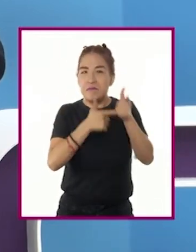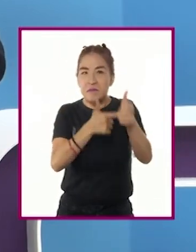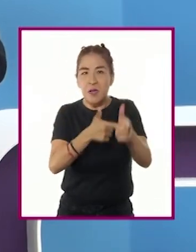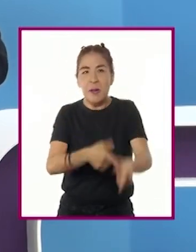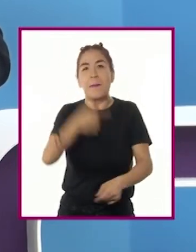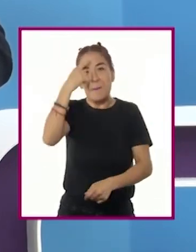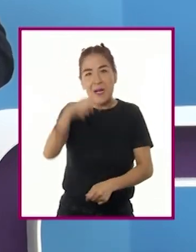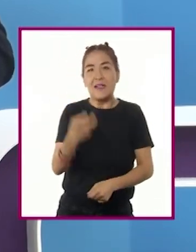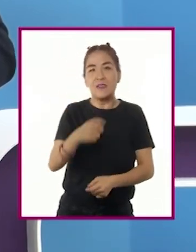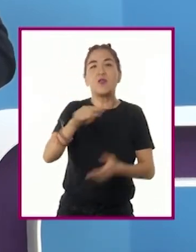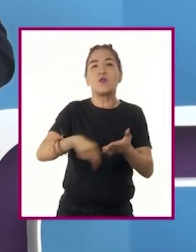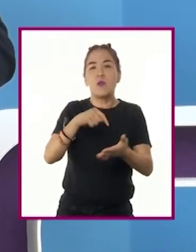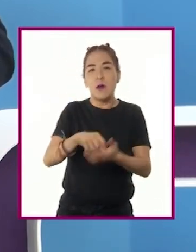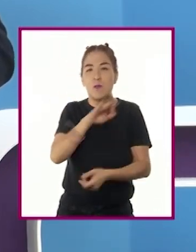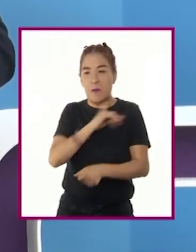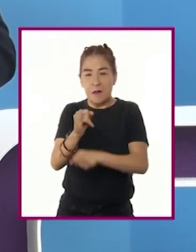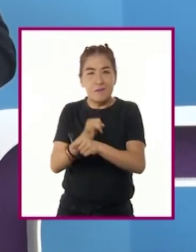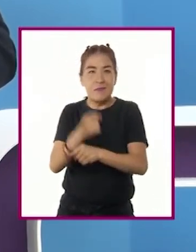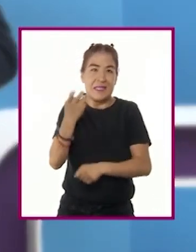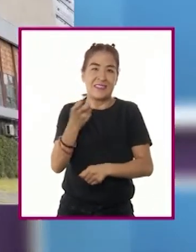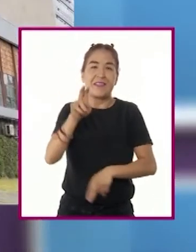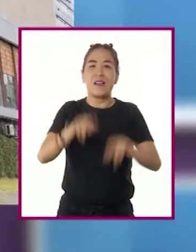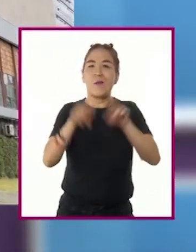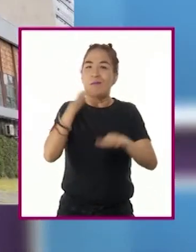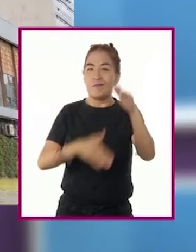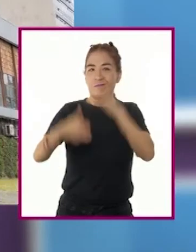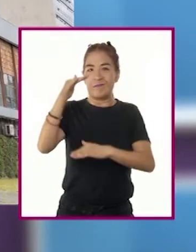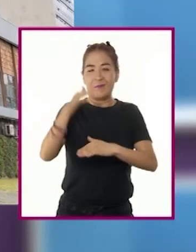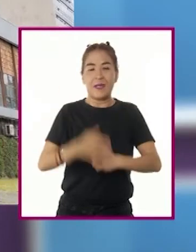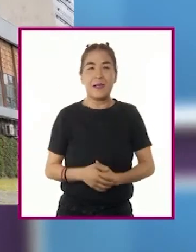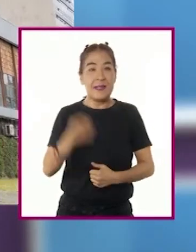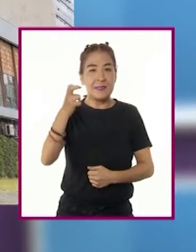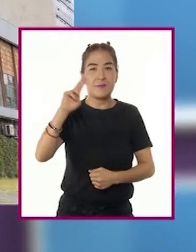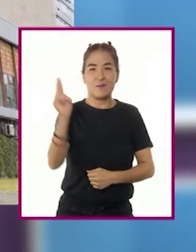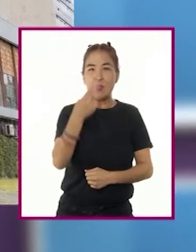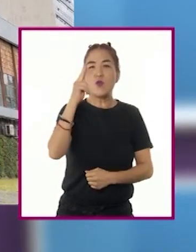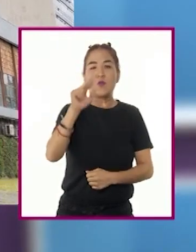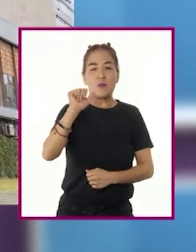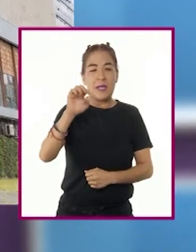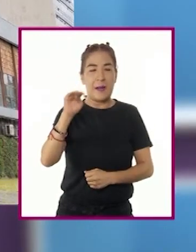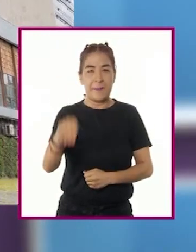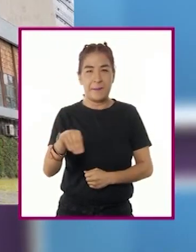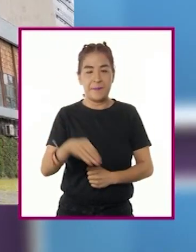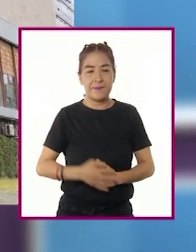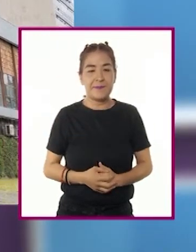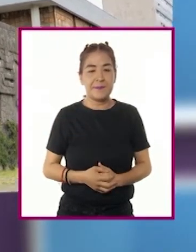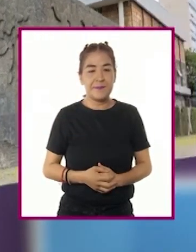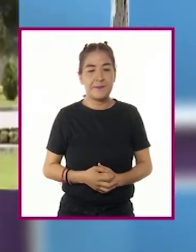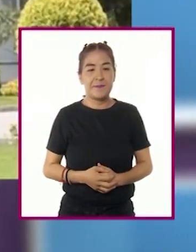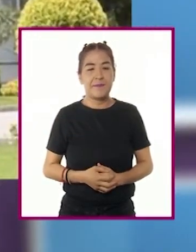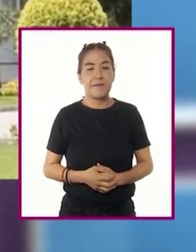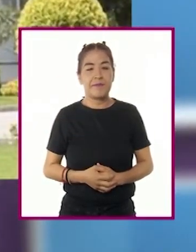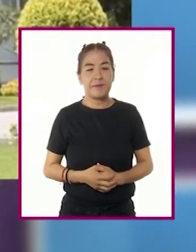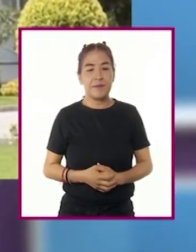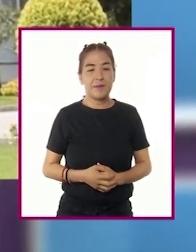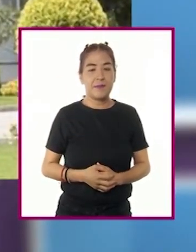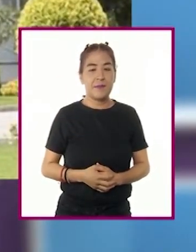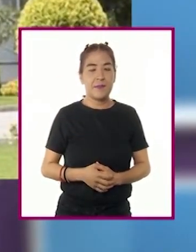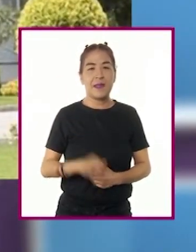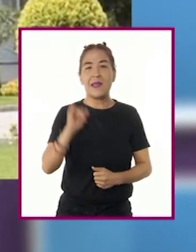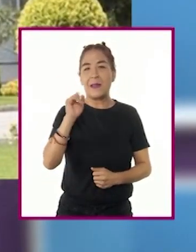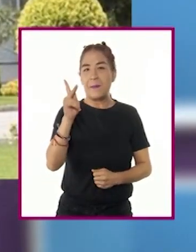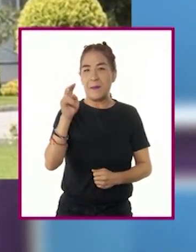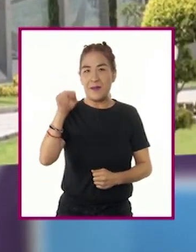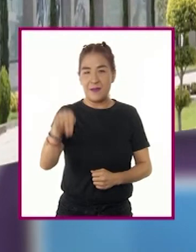centros de investigación de primer nivel, como lo son la Universidad Nacional Autónoma de México, el Instituto